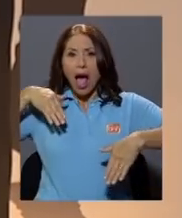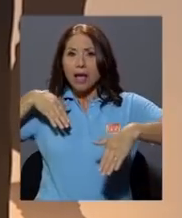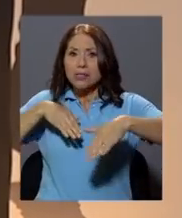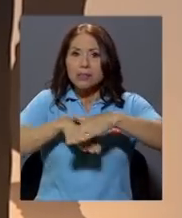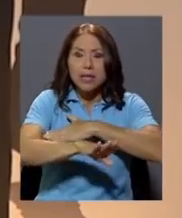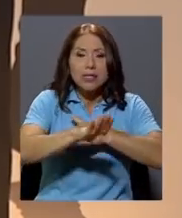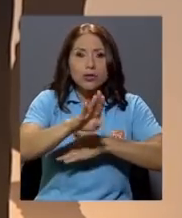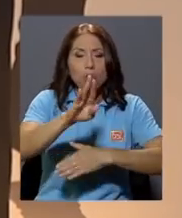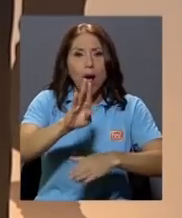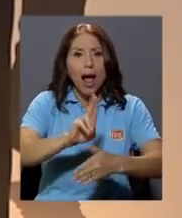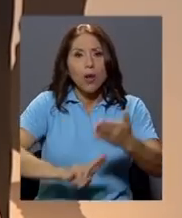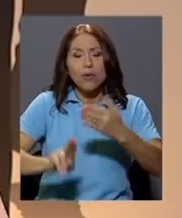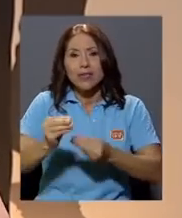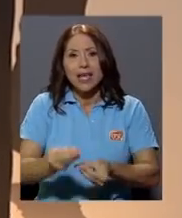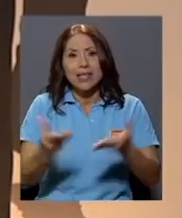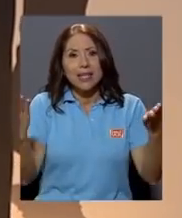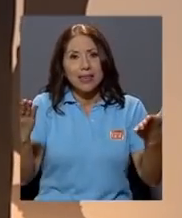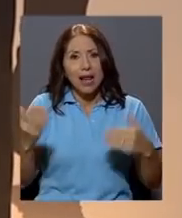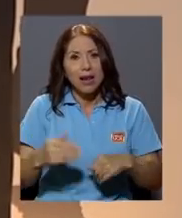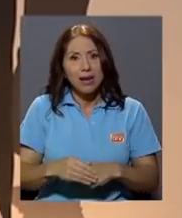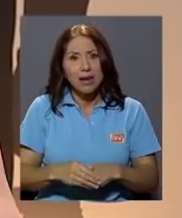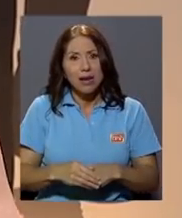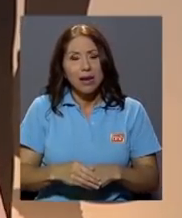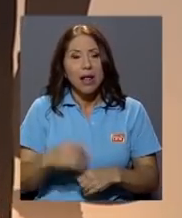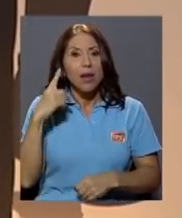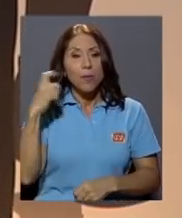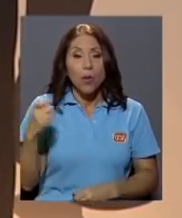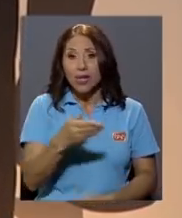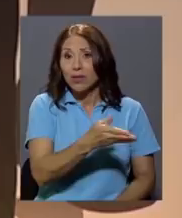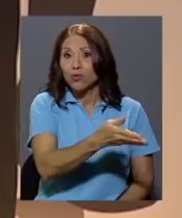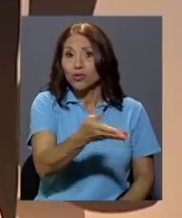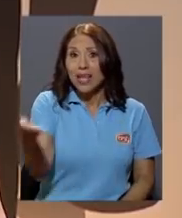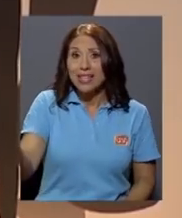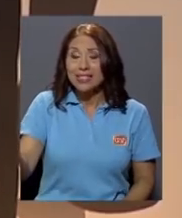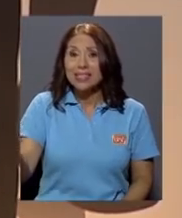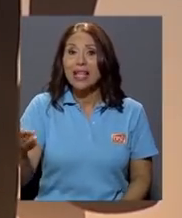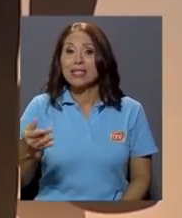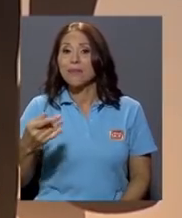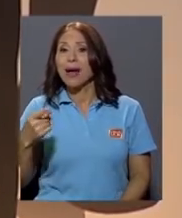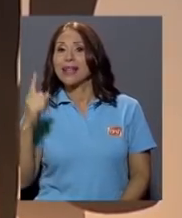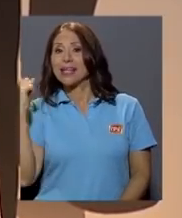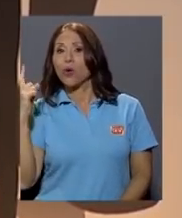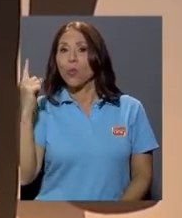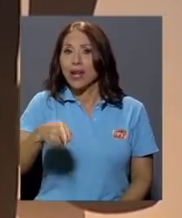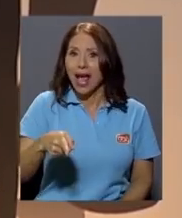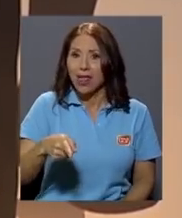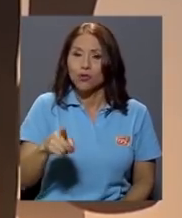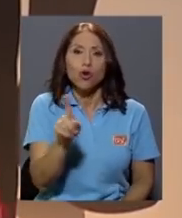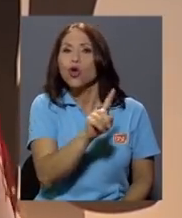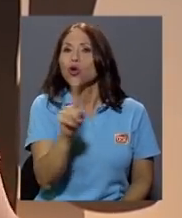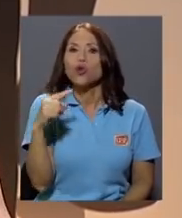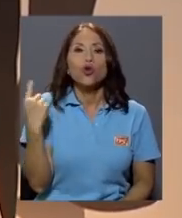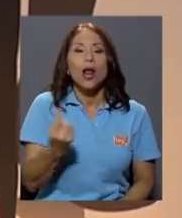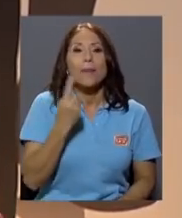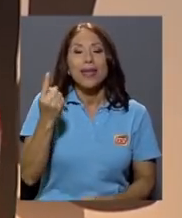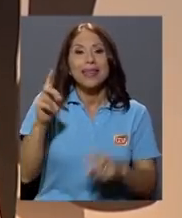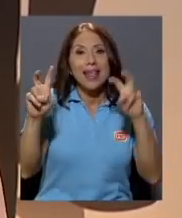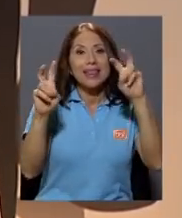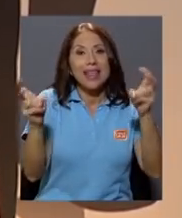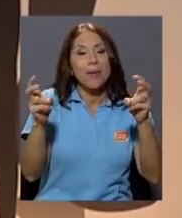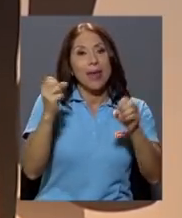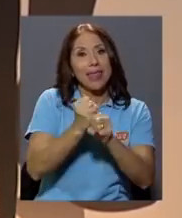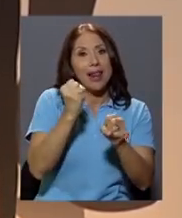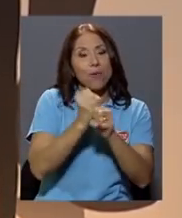universidad estatal, porque se va a ver obligada a reducir no solo en tema de las